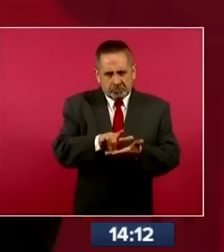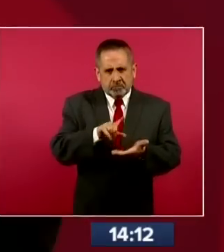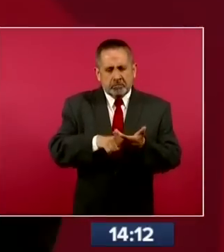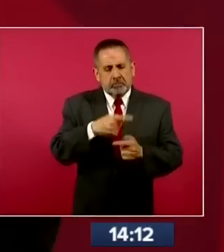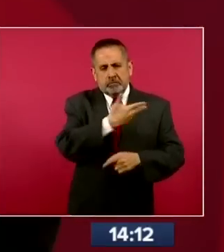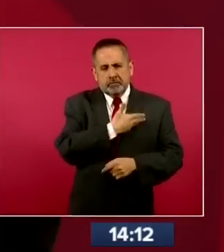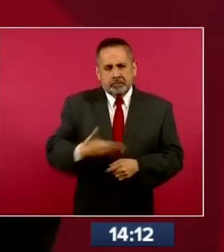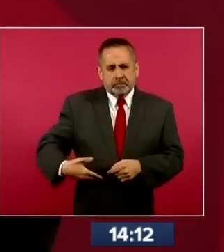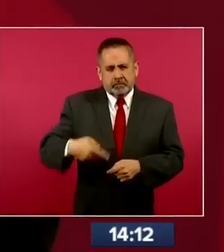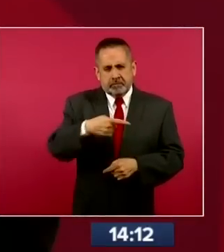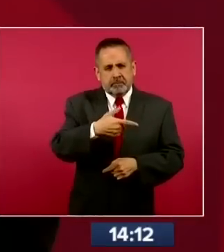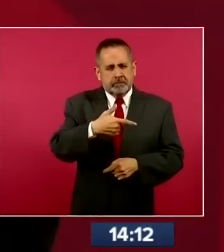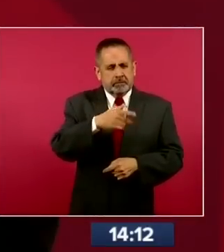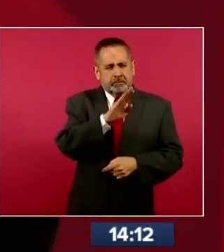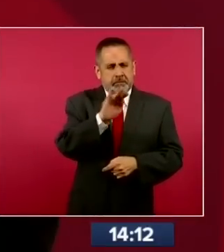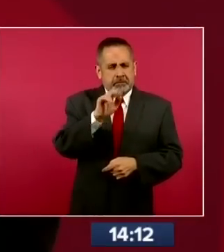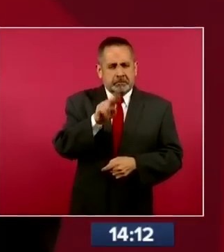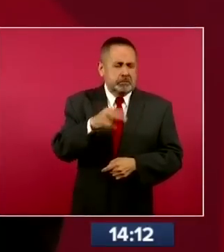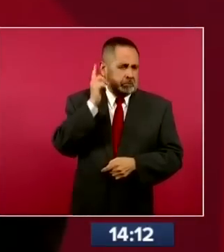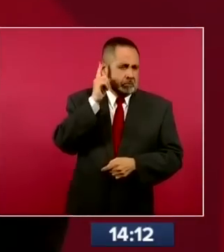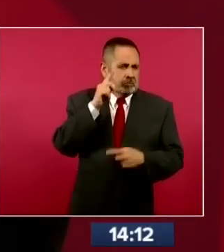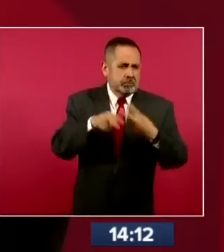el avión del presidente biden